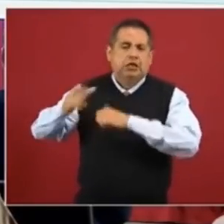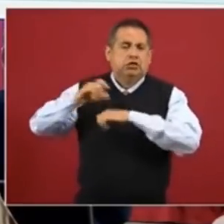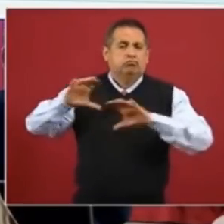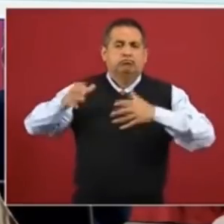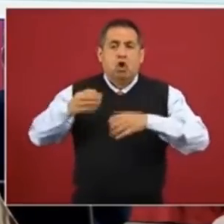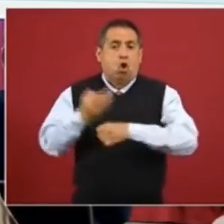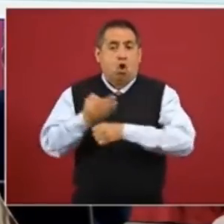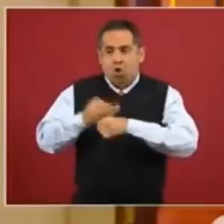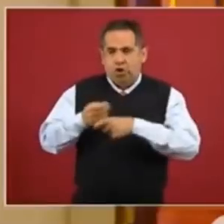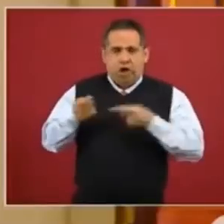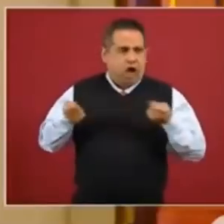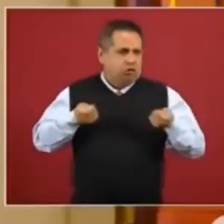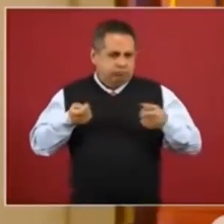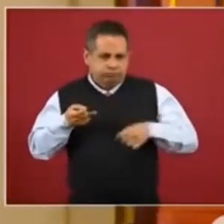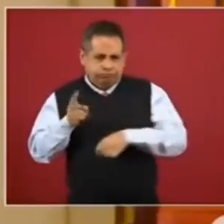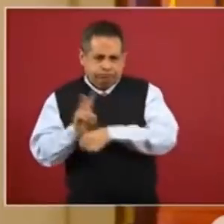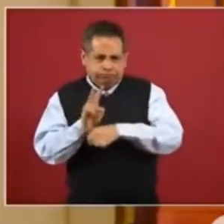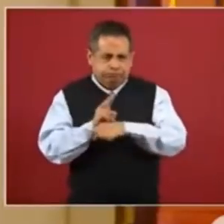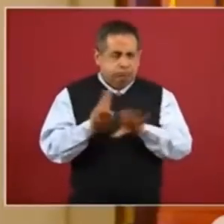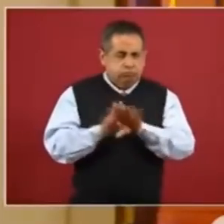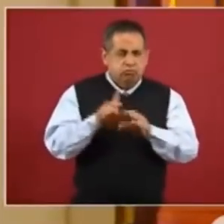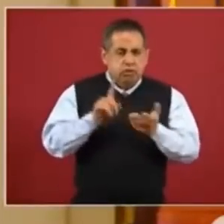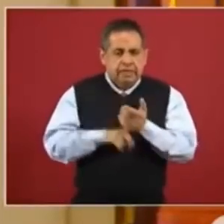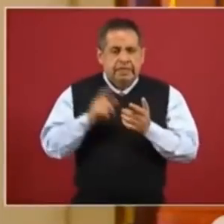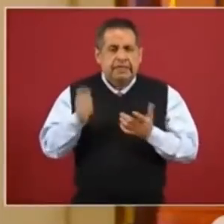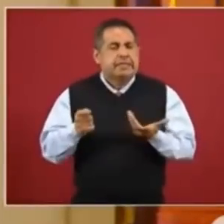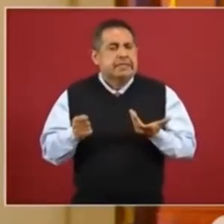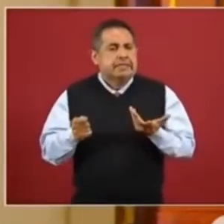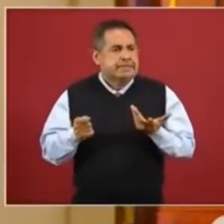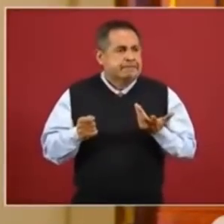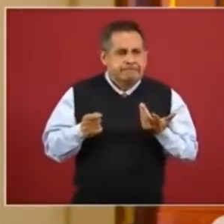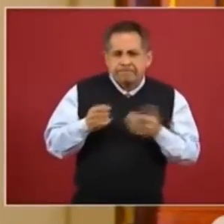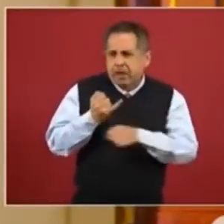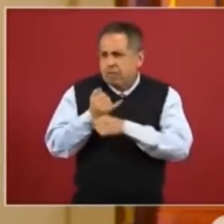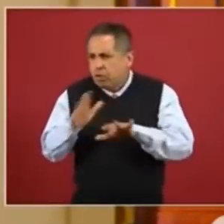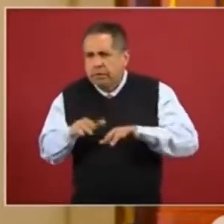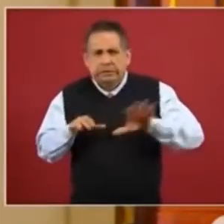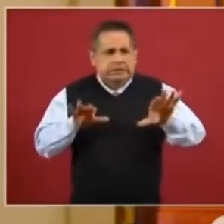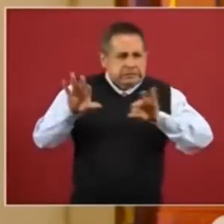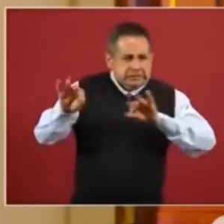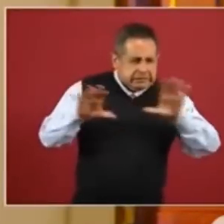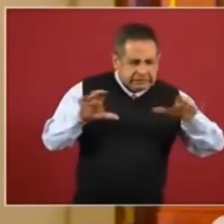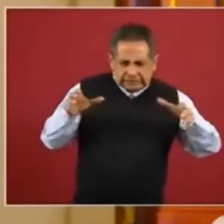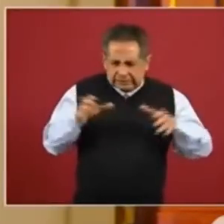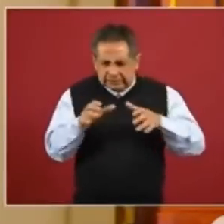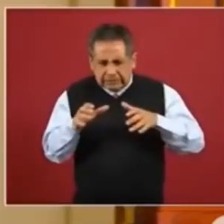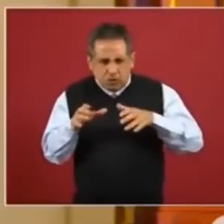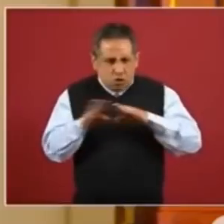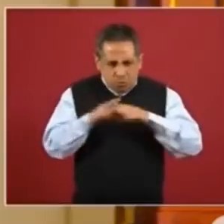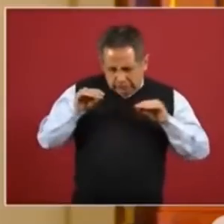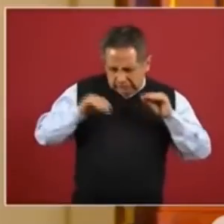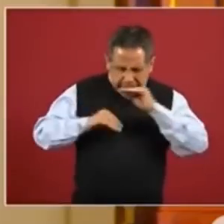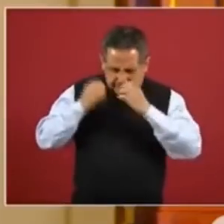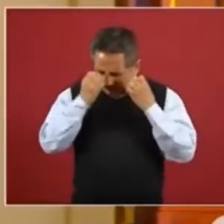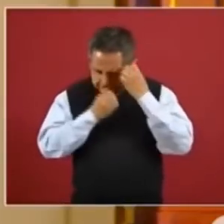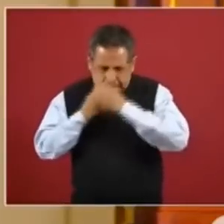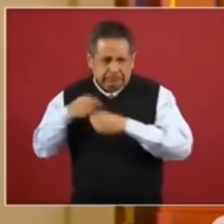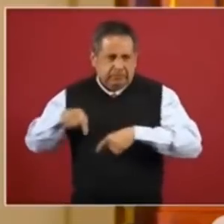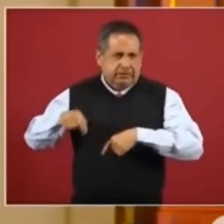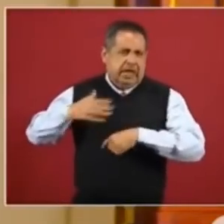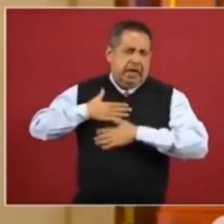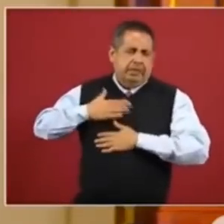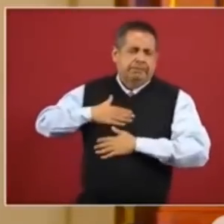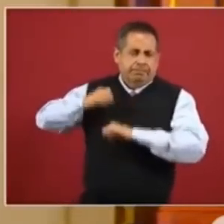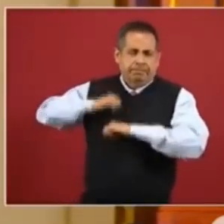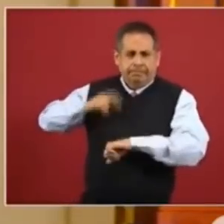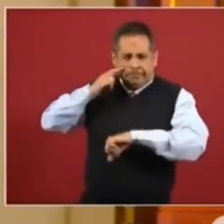en este momento se encuentra llevando a cabo o concentrando la mayor parte de la información que tenemos